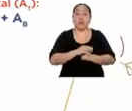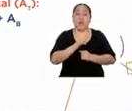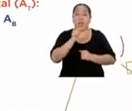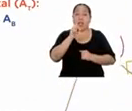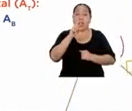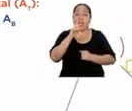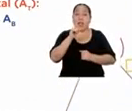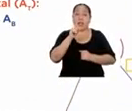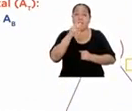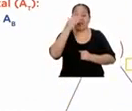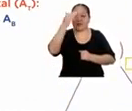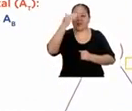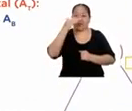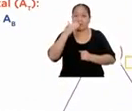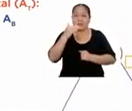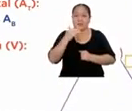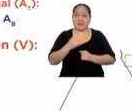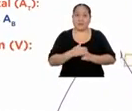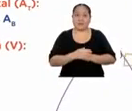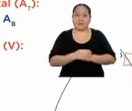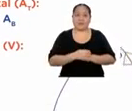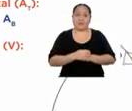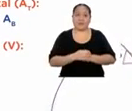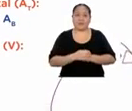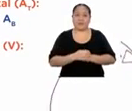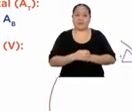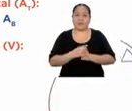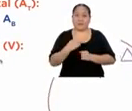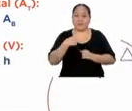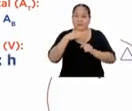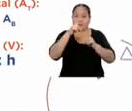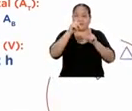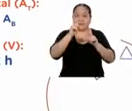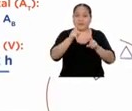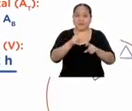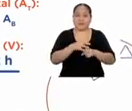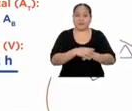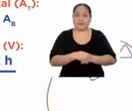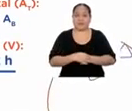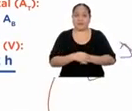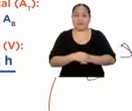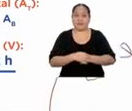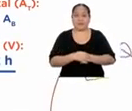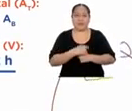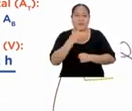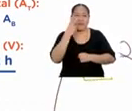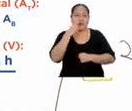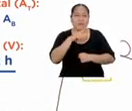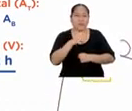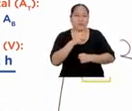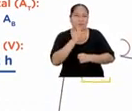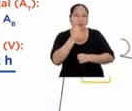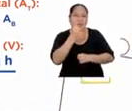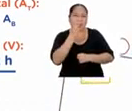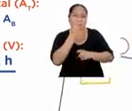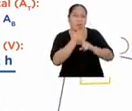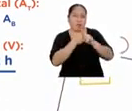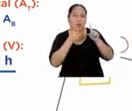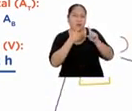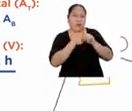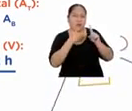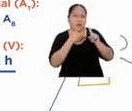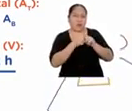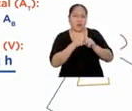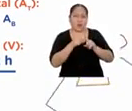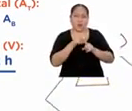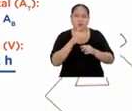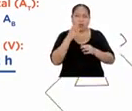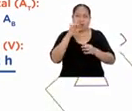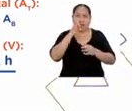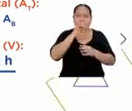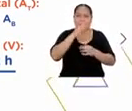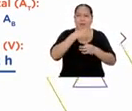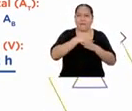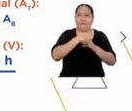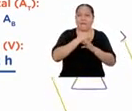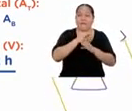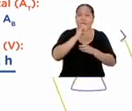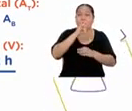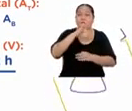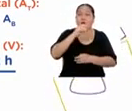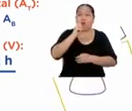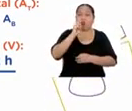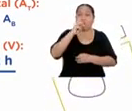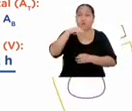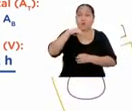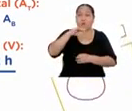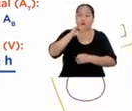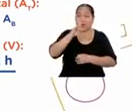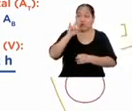volumen son las que siguen. Ahora te pregunto, ¿notas alguna diferencia respecto a la fórmula que usamos en las pirámides